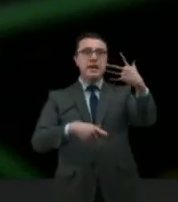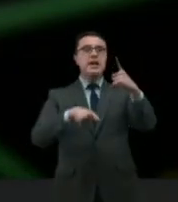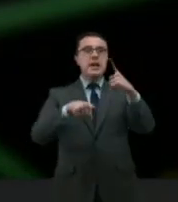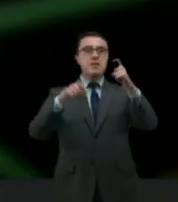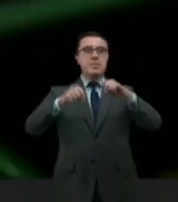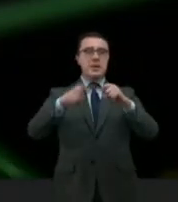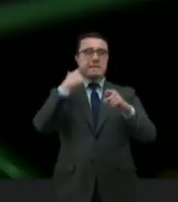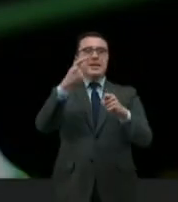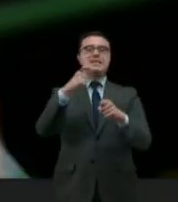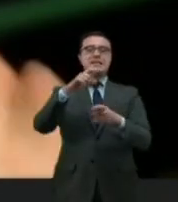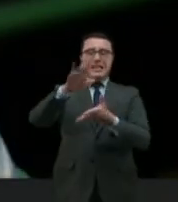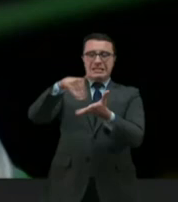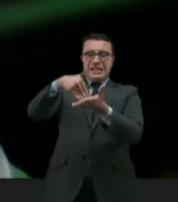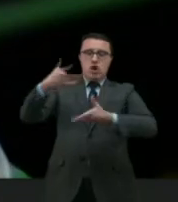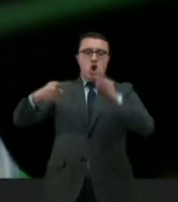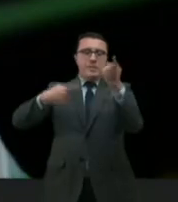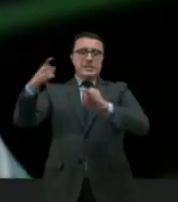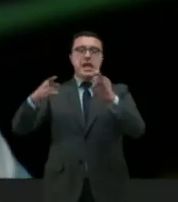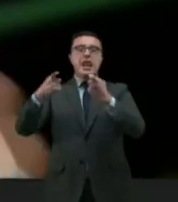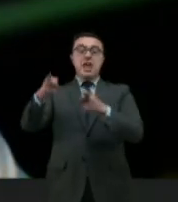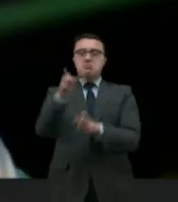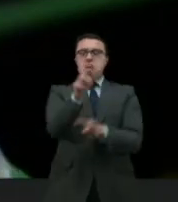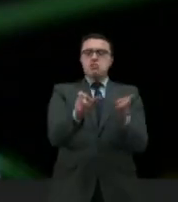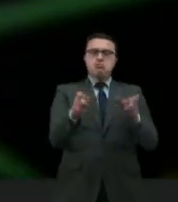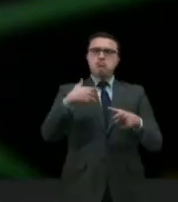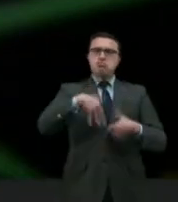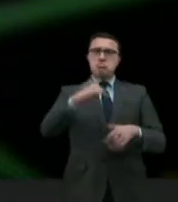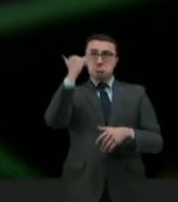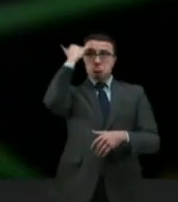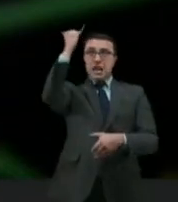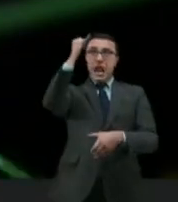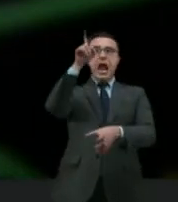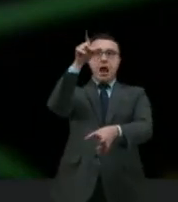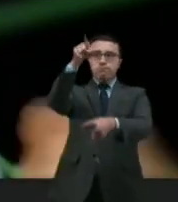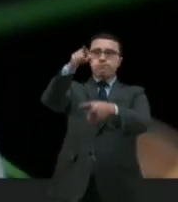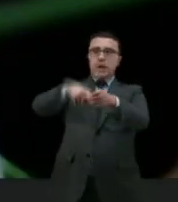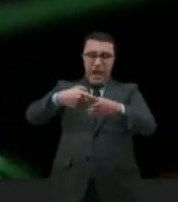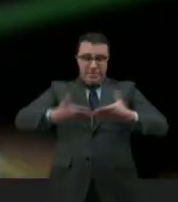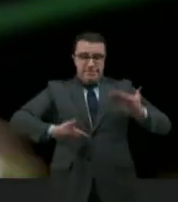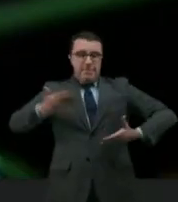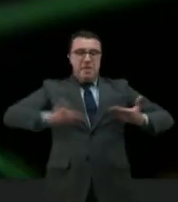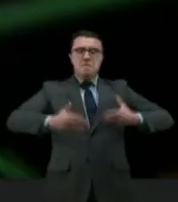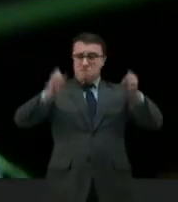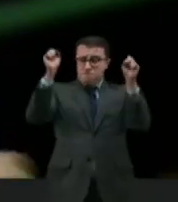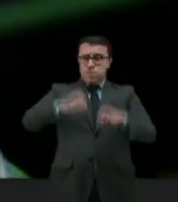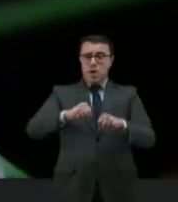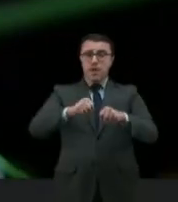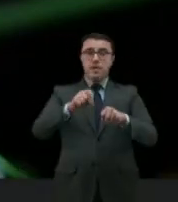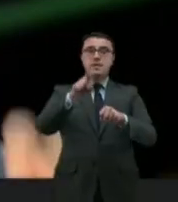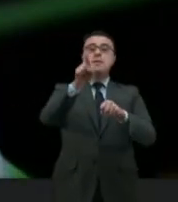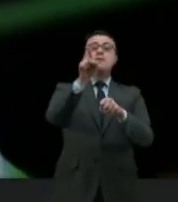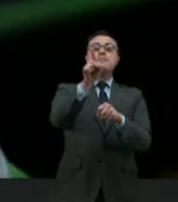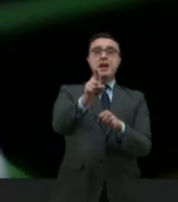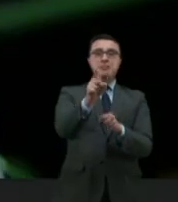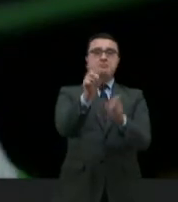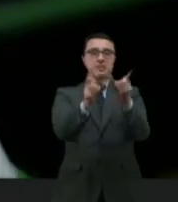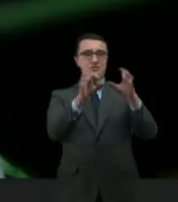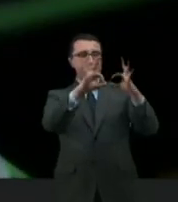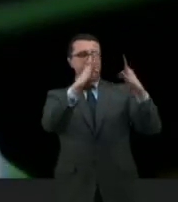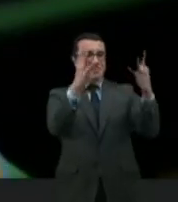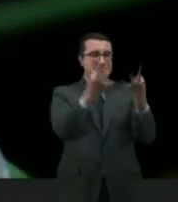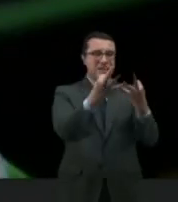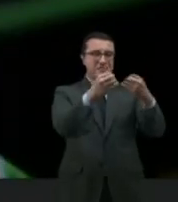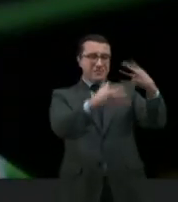un centro comercial en donde todo aquel que tenga creación puede llegar y montar su tienda, pero su audiencia, sus fans, sus familias y